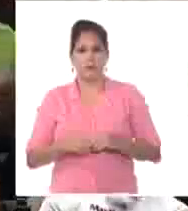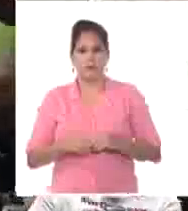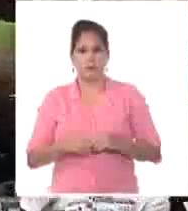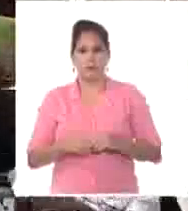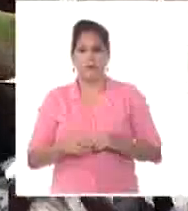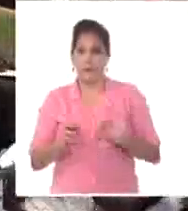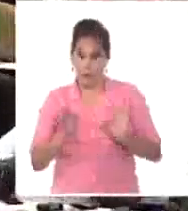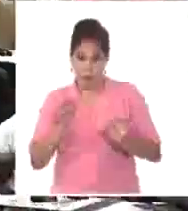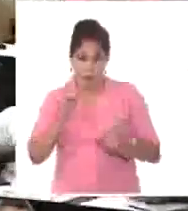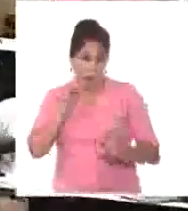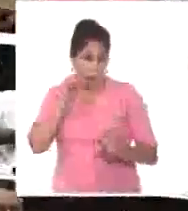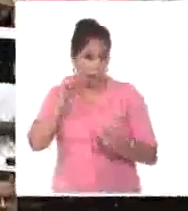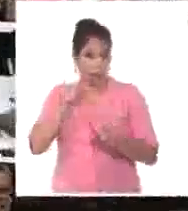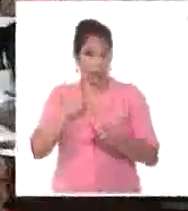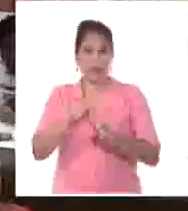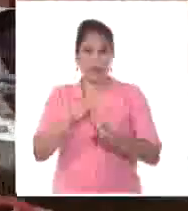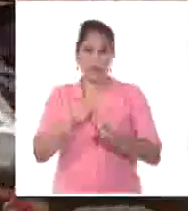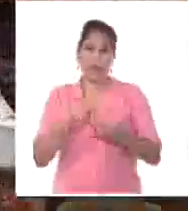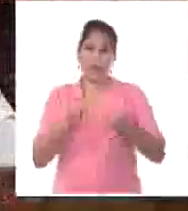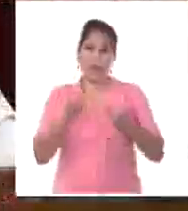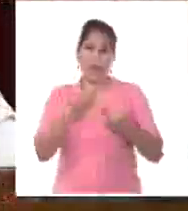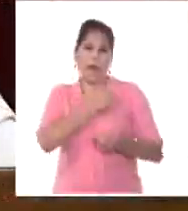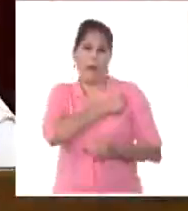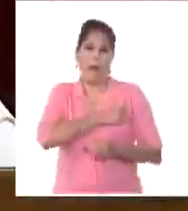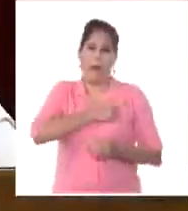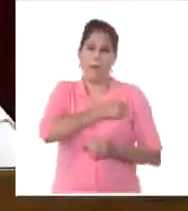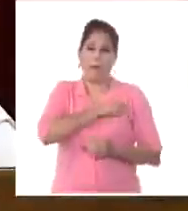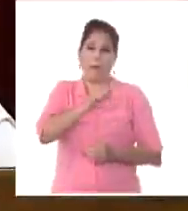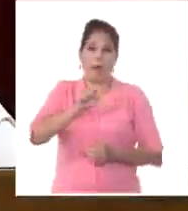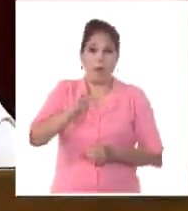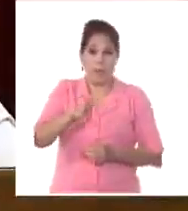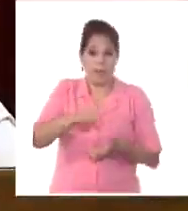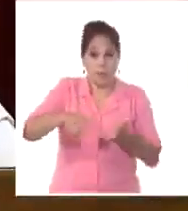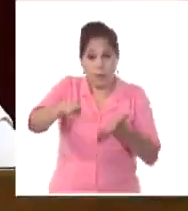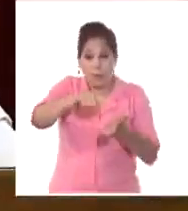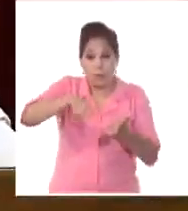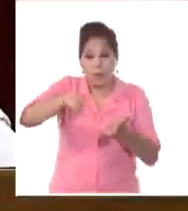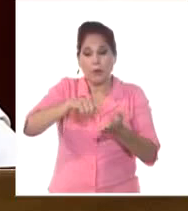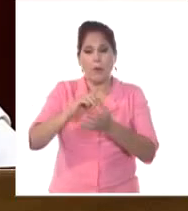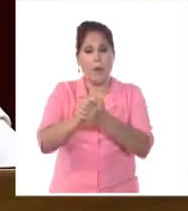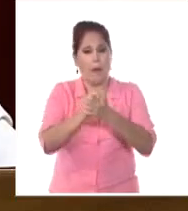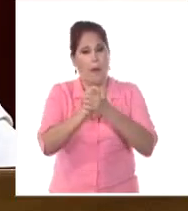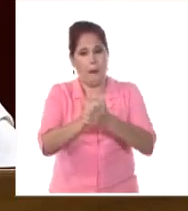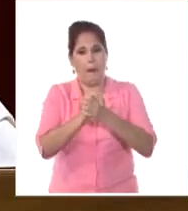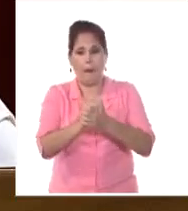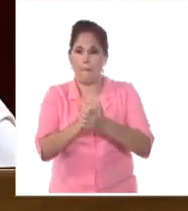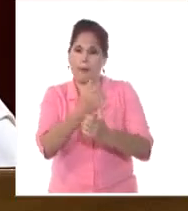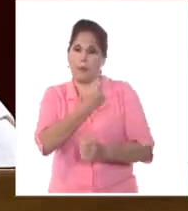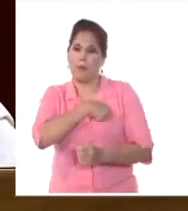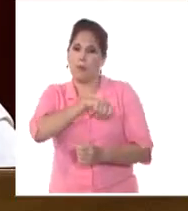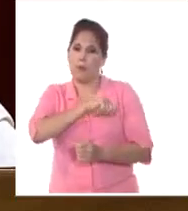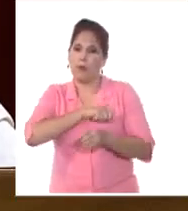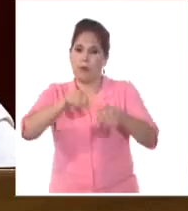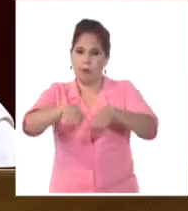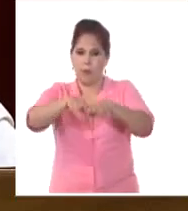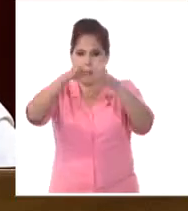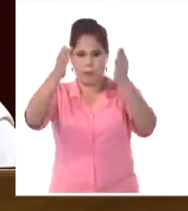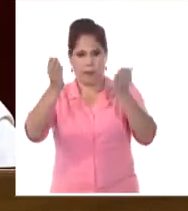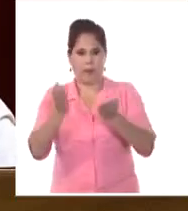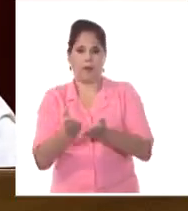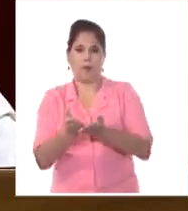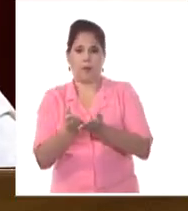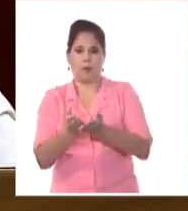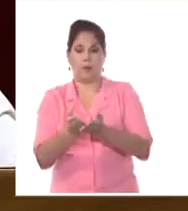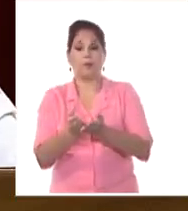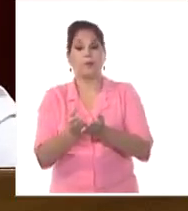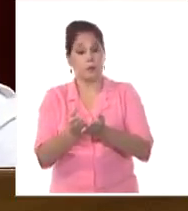Ese es el mensaje que con mucho amor y firmeza le hacemos llegar a ustedes y a todos los amigos y pueblos del mundo.